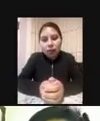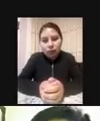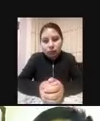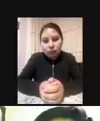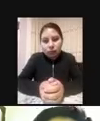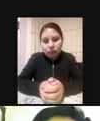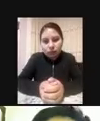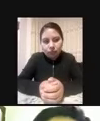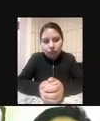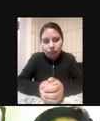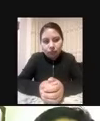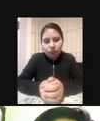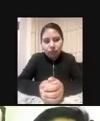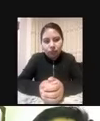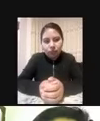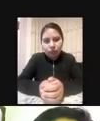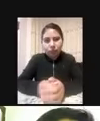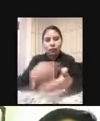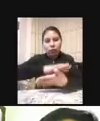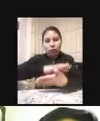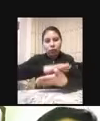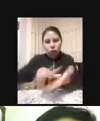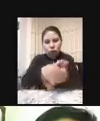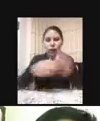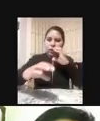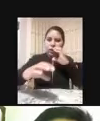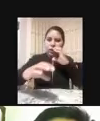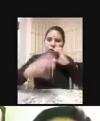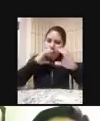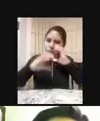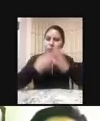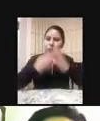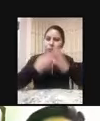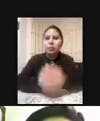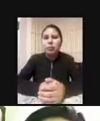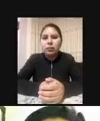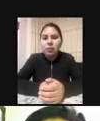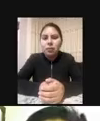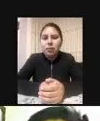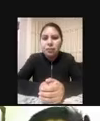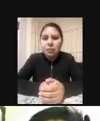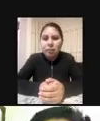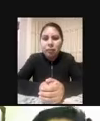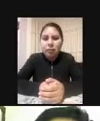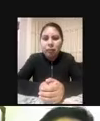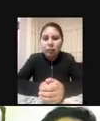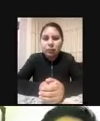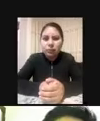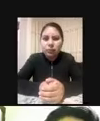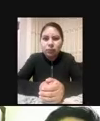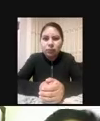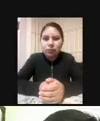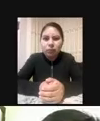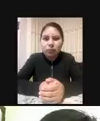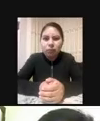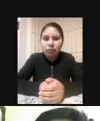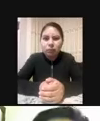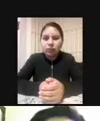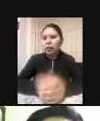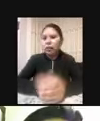lo que es comunicación, hablar, casi siempre se obtiene o se adquiere hablando con otra persona. Y es por eso que no hay que dejar de lado a nuestros